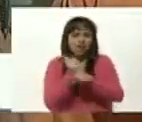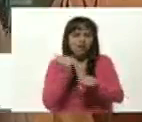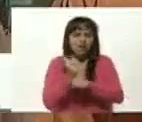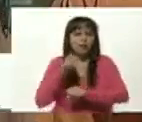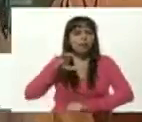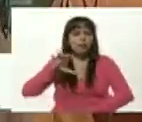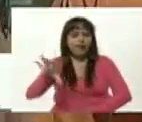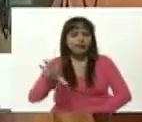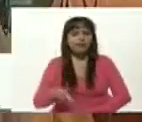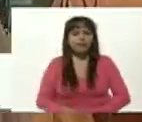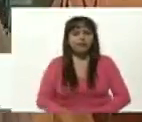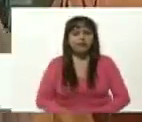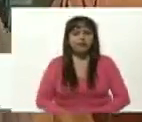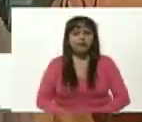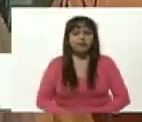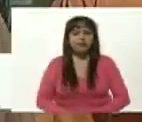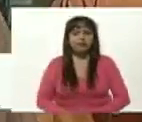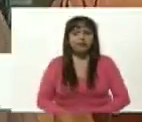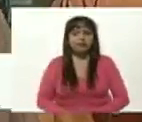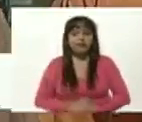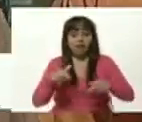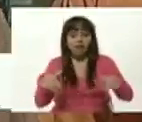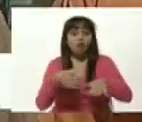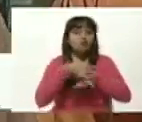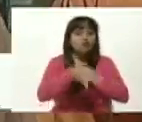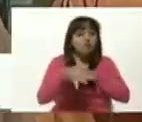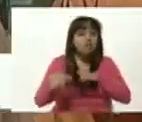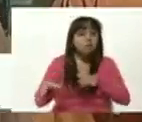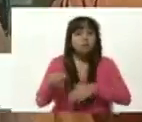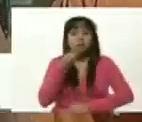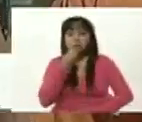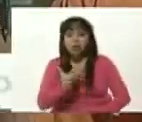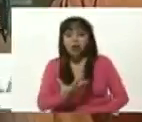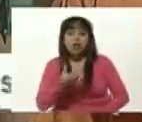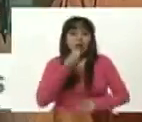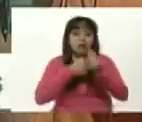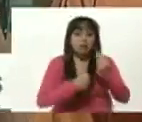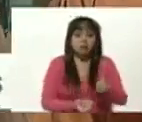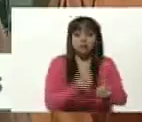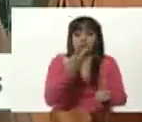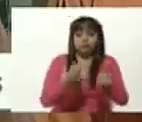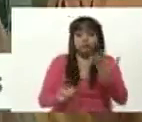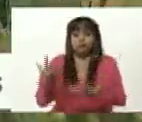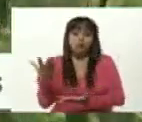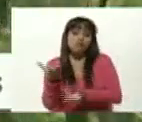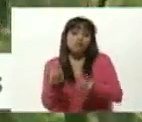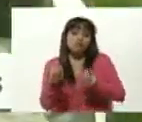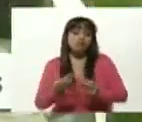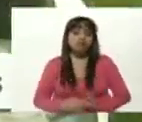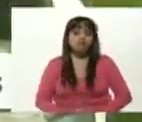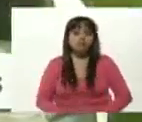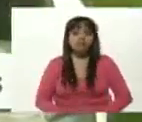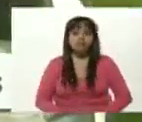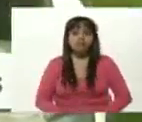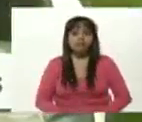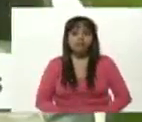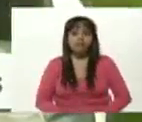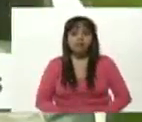Y es un municipio muy productivo, presidente, como es el municipio San